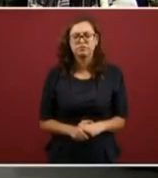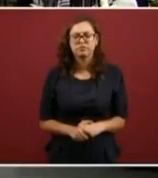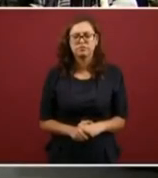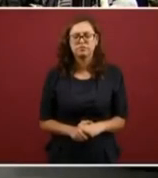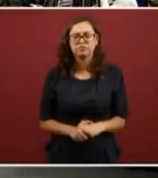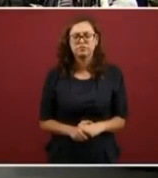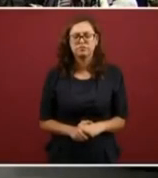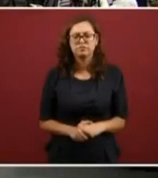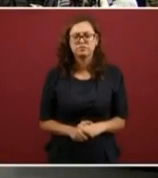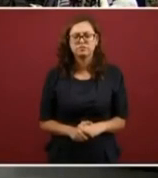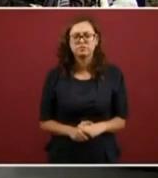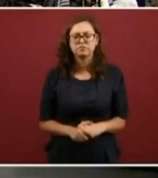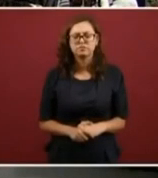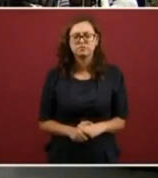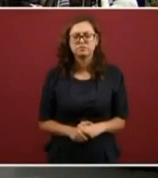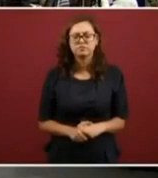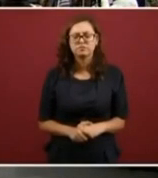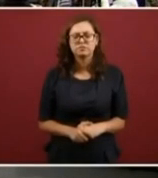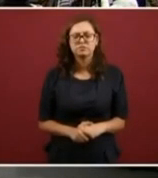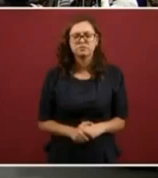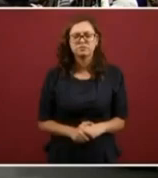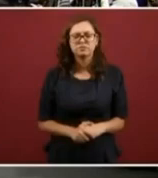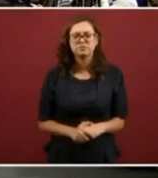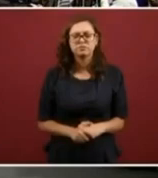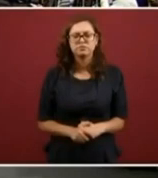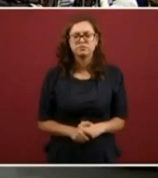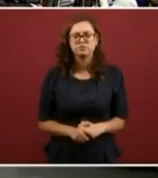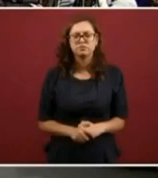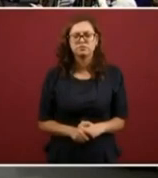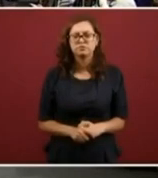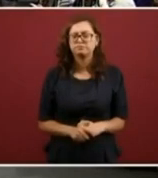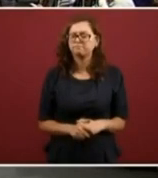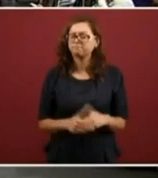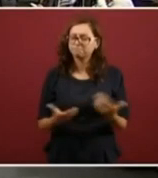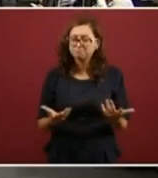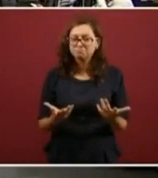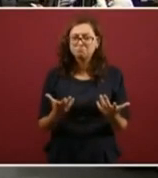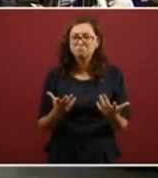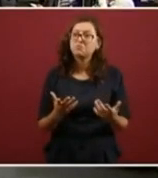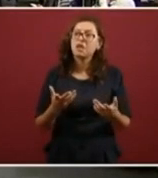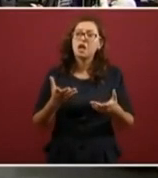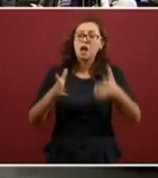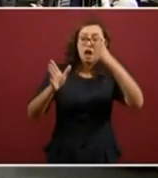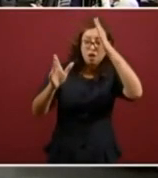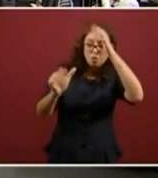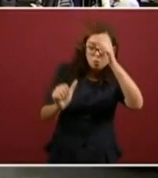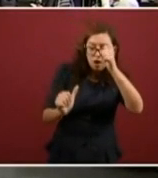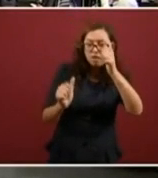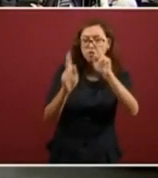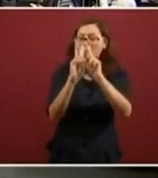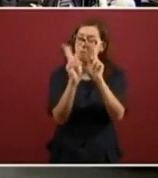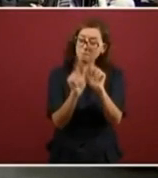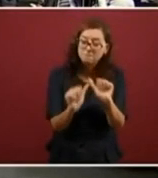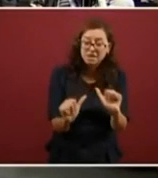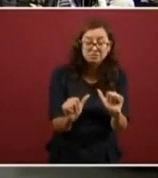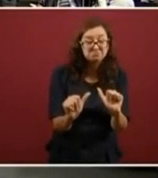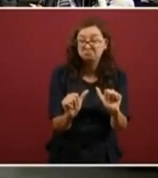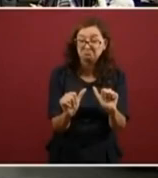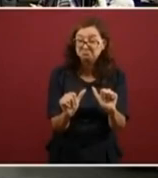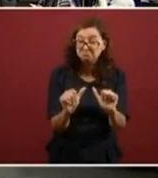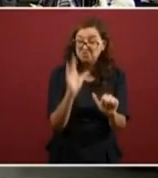Periodistas asesinados con dinero público. Que se busque la reconciliación y si no, que se acuda a la vía